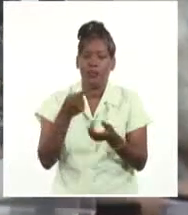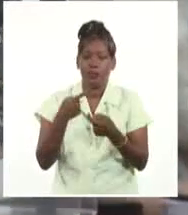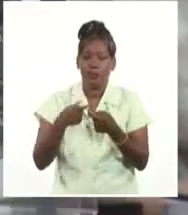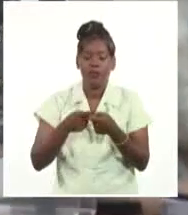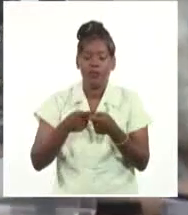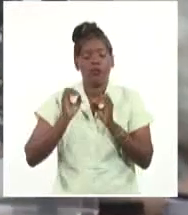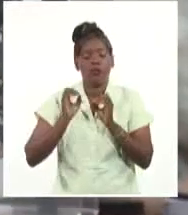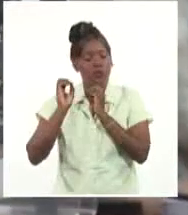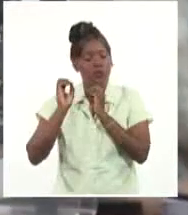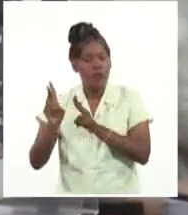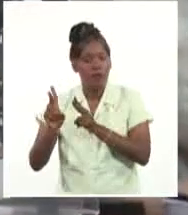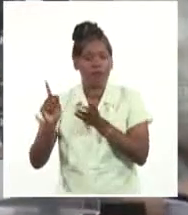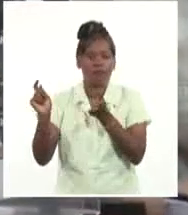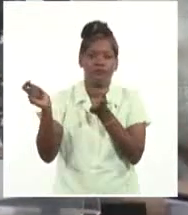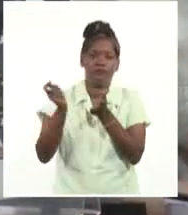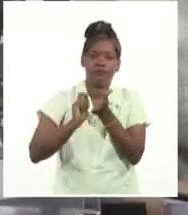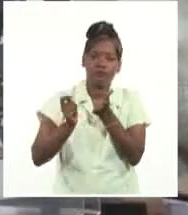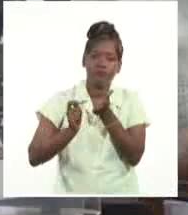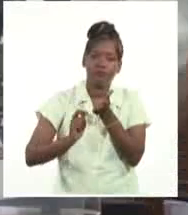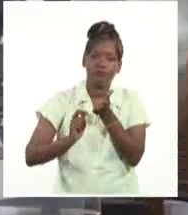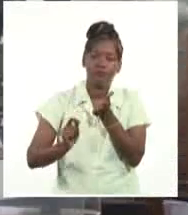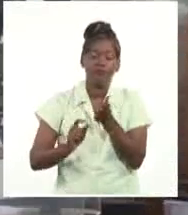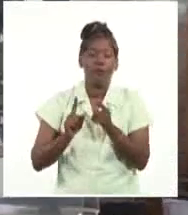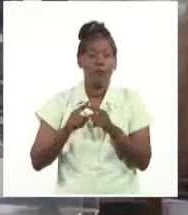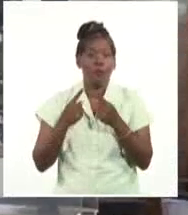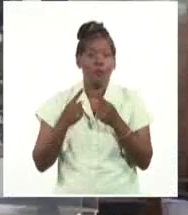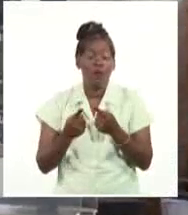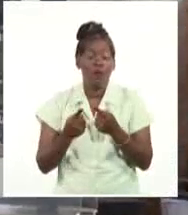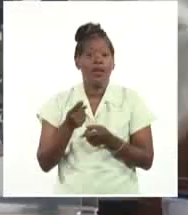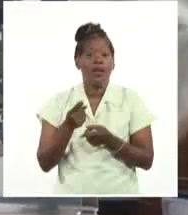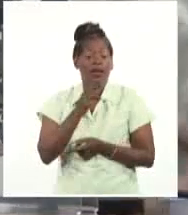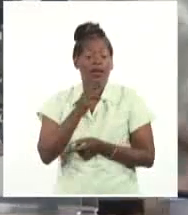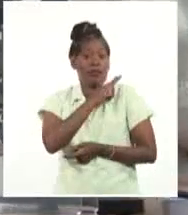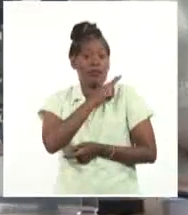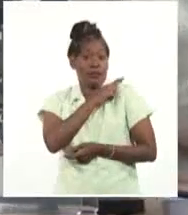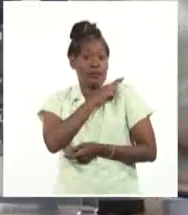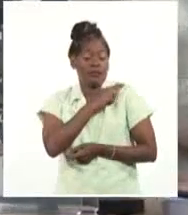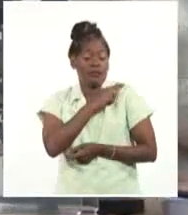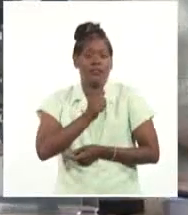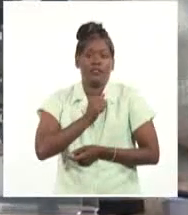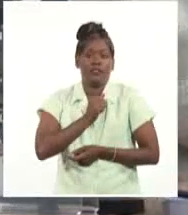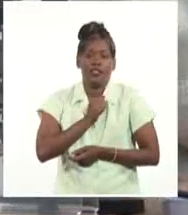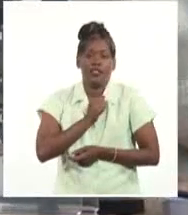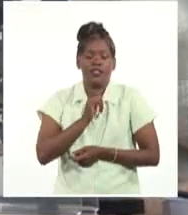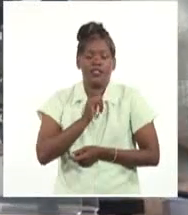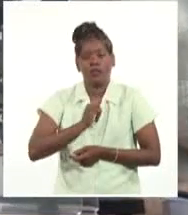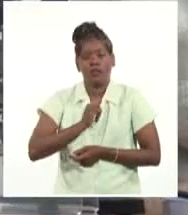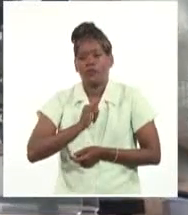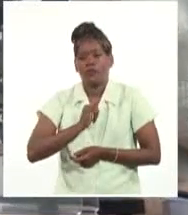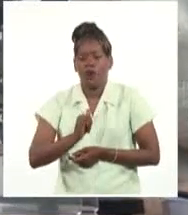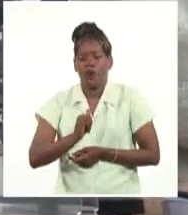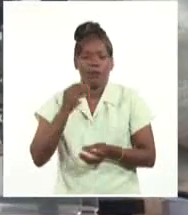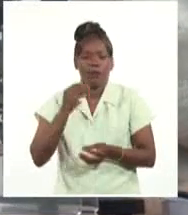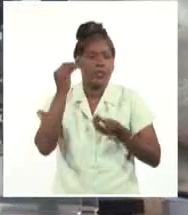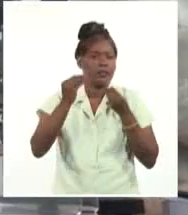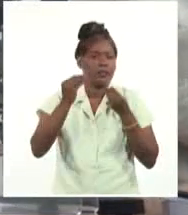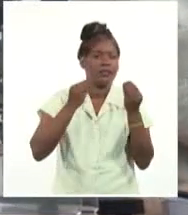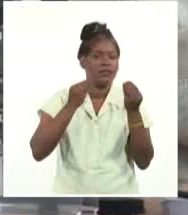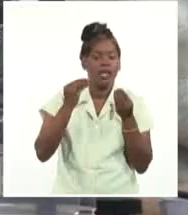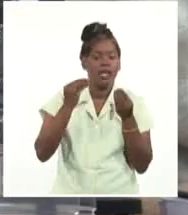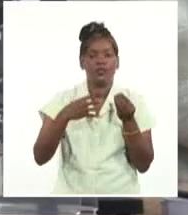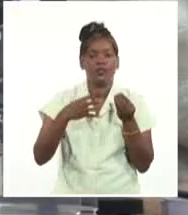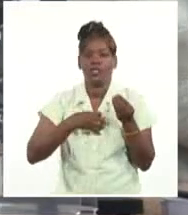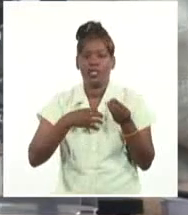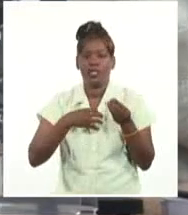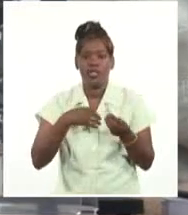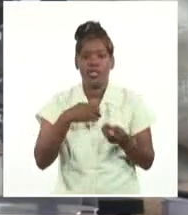una petición porque él tenía la inquietud de que, visto de manera general, de una